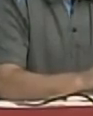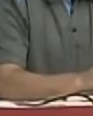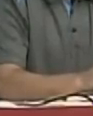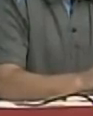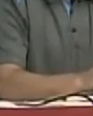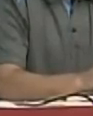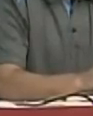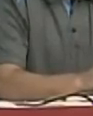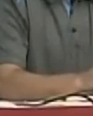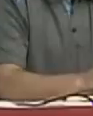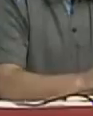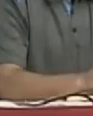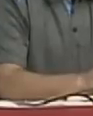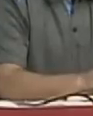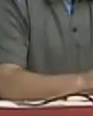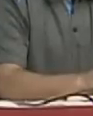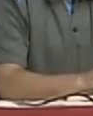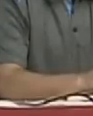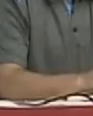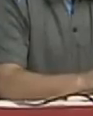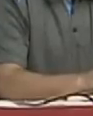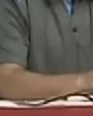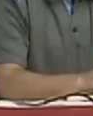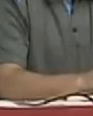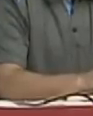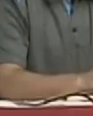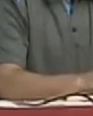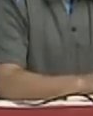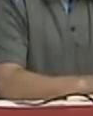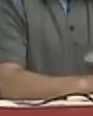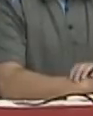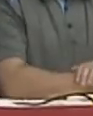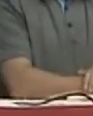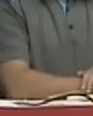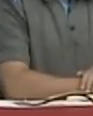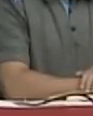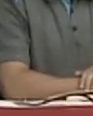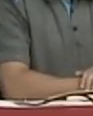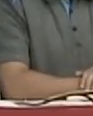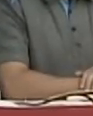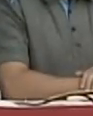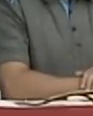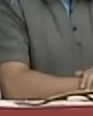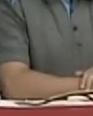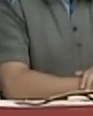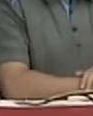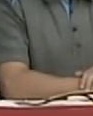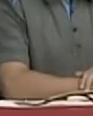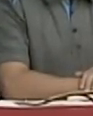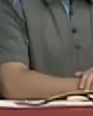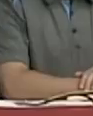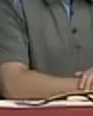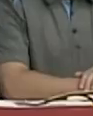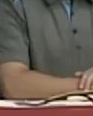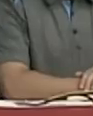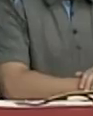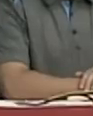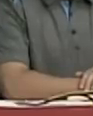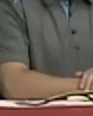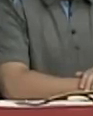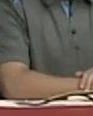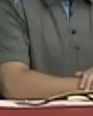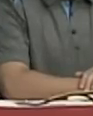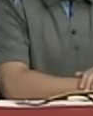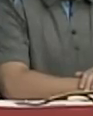Izaguirre fingió que le estaba dando lo que le dio o lo que aparentó, porque los políticos tenían que dar un paso a un